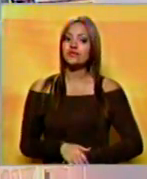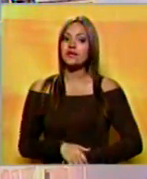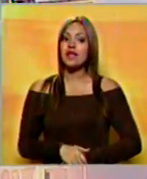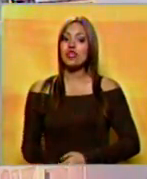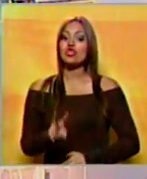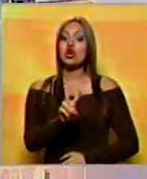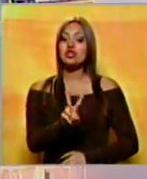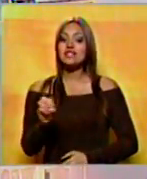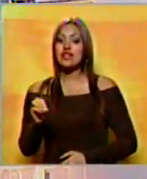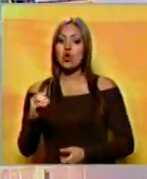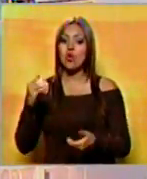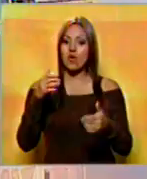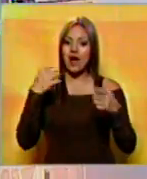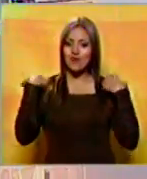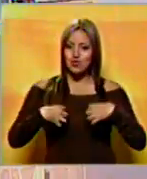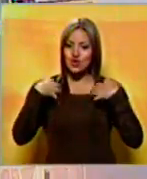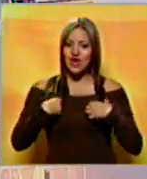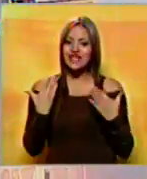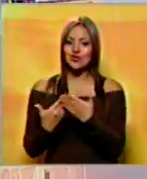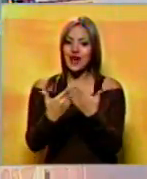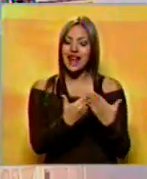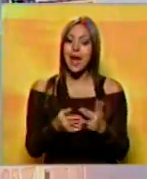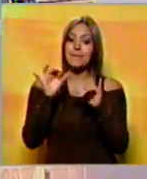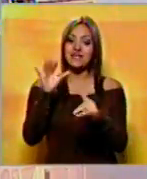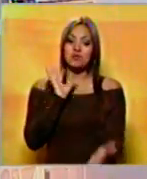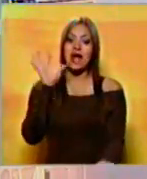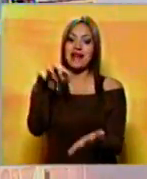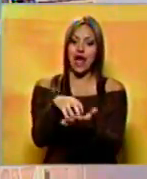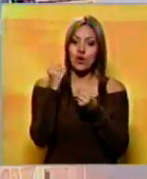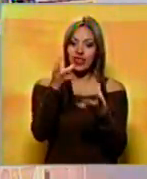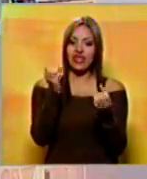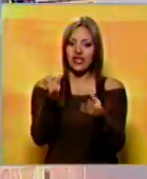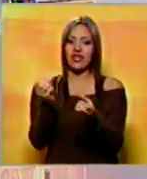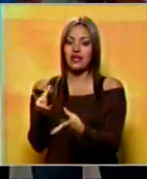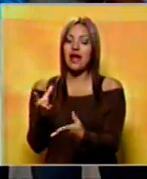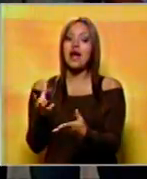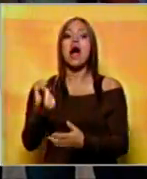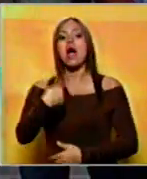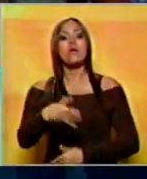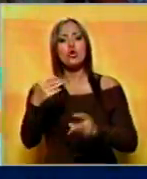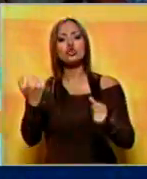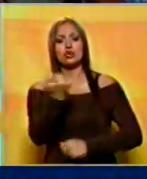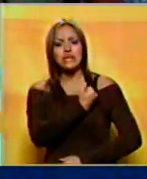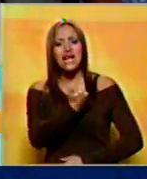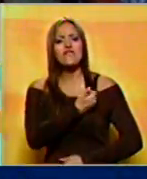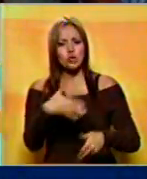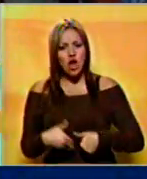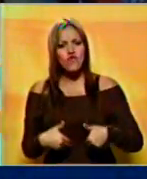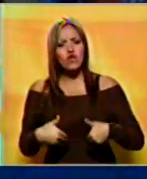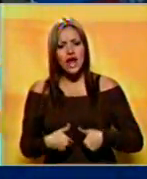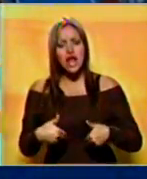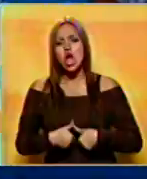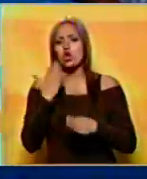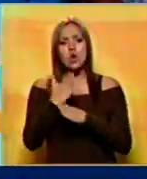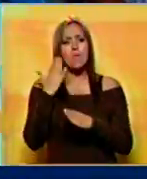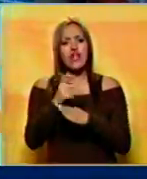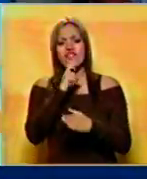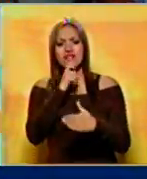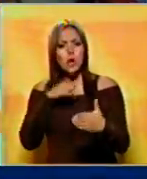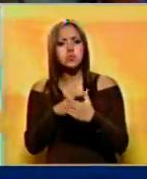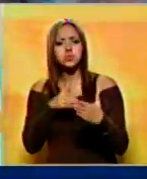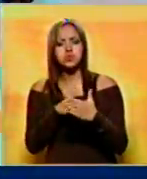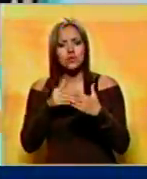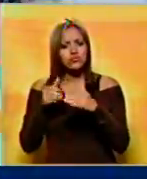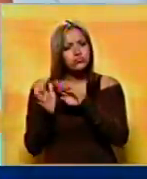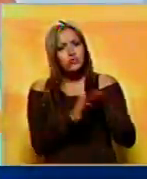más de 200 bultos escolares a niños de esa jurisdicción aragüeña. Mardo expresó que con mucho sacrificio y a pesar de los obstáculos,